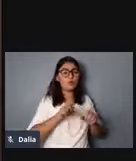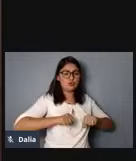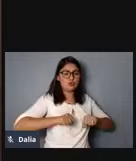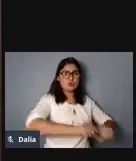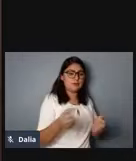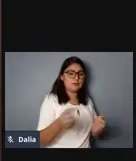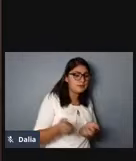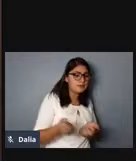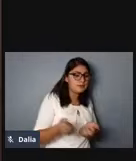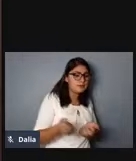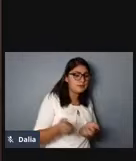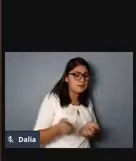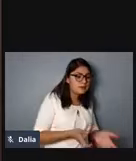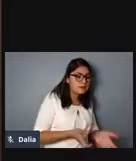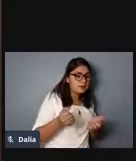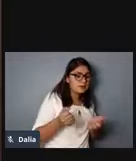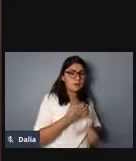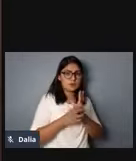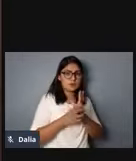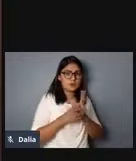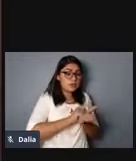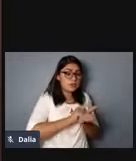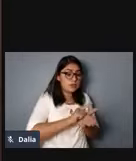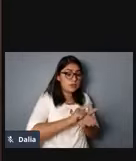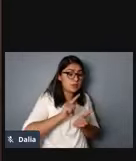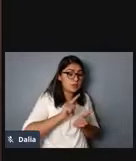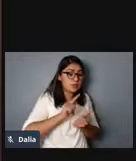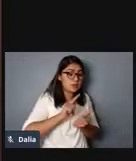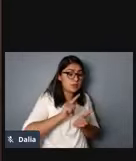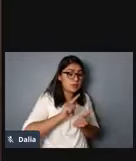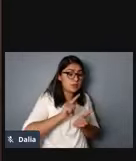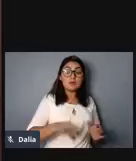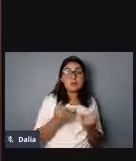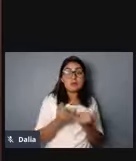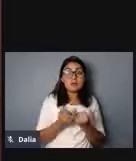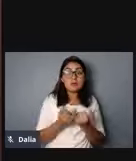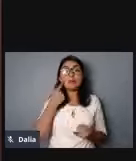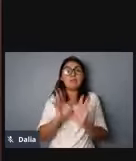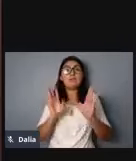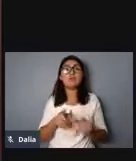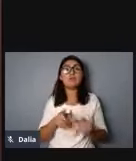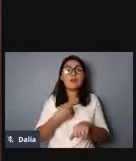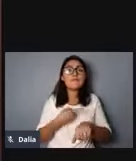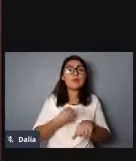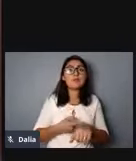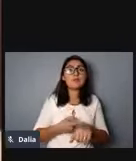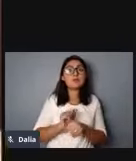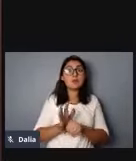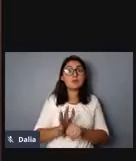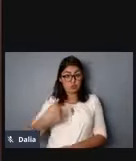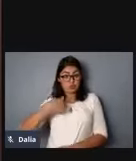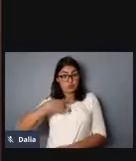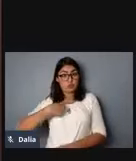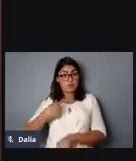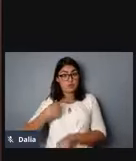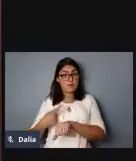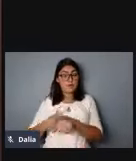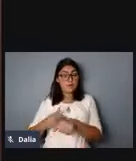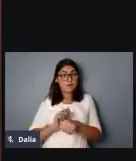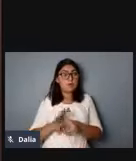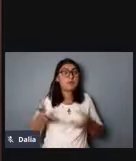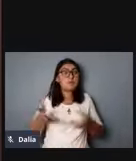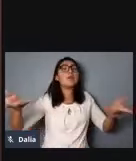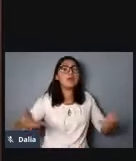enfermas de COVID? ¿Están ellas y ellos listos para ser responsables sin